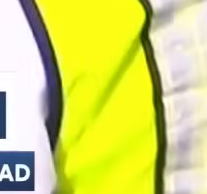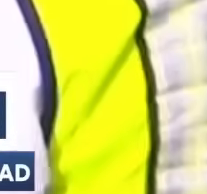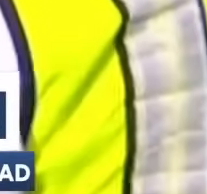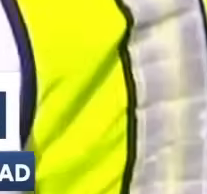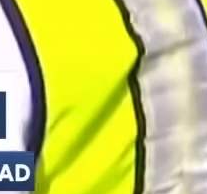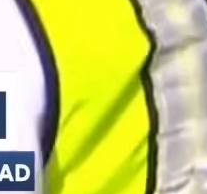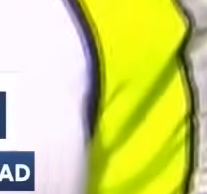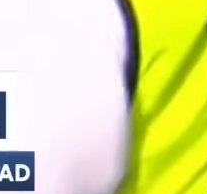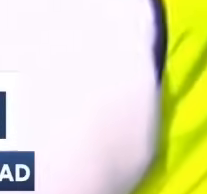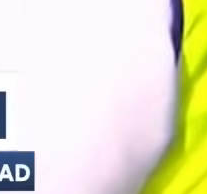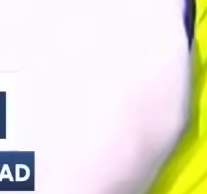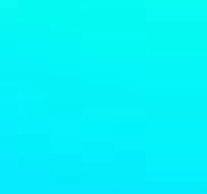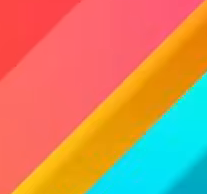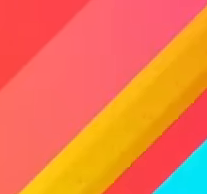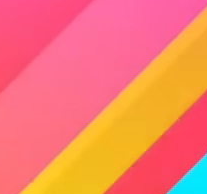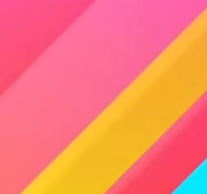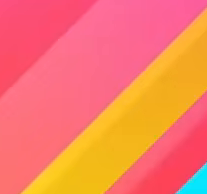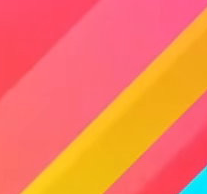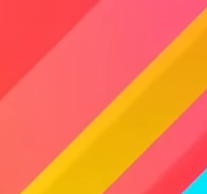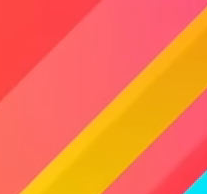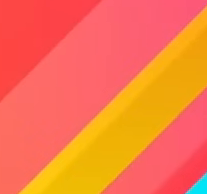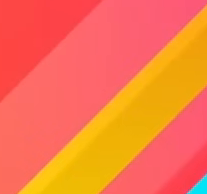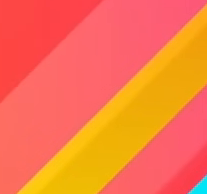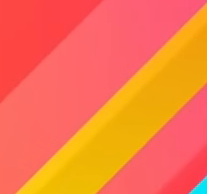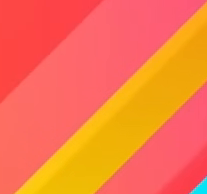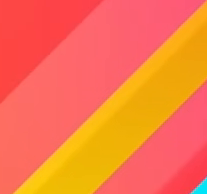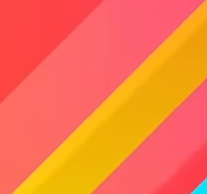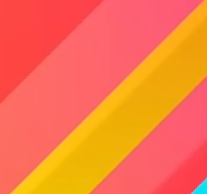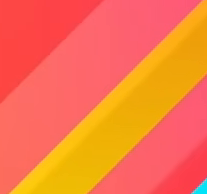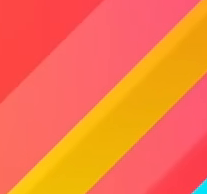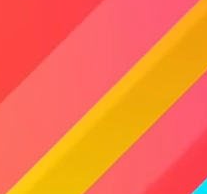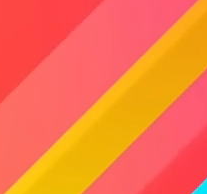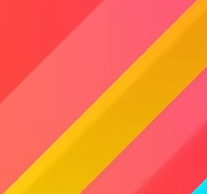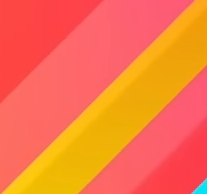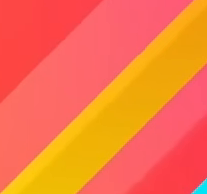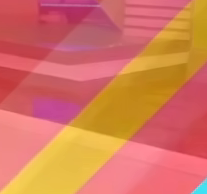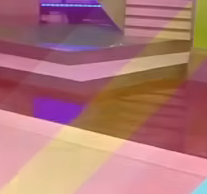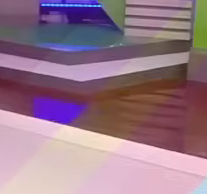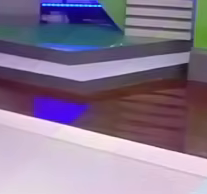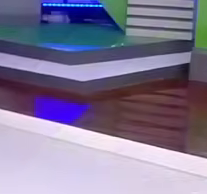mayo a las 8 de la mañana. RTS siempre junto a usted.